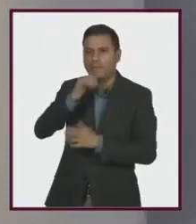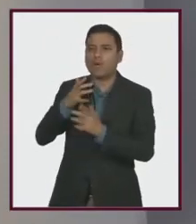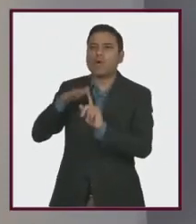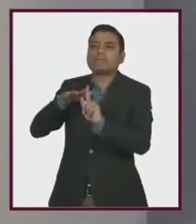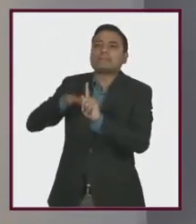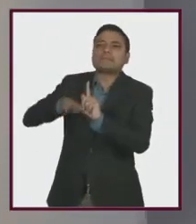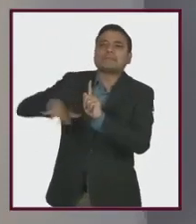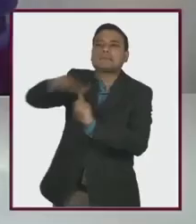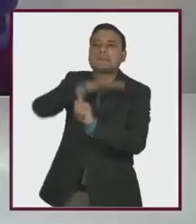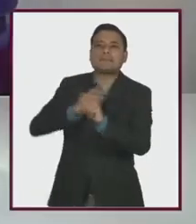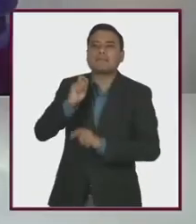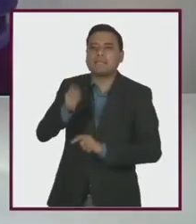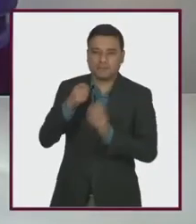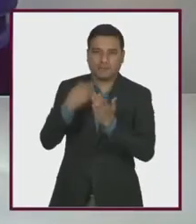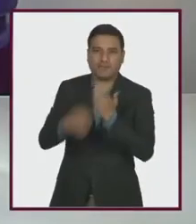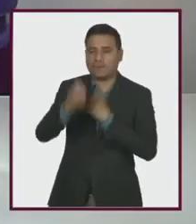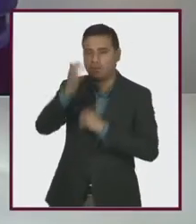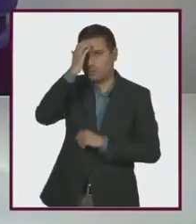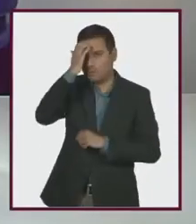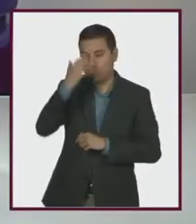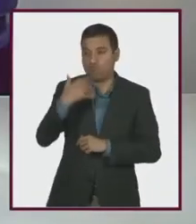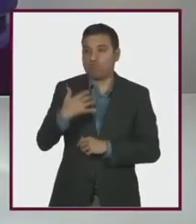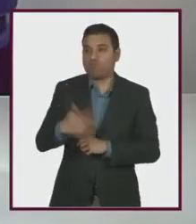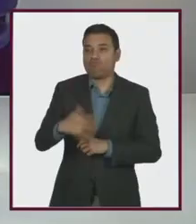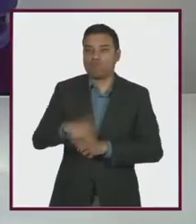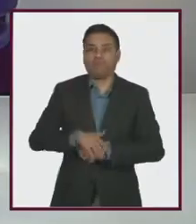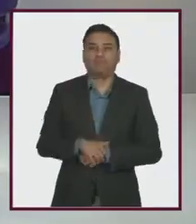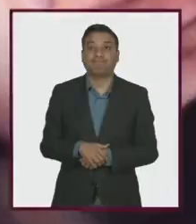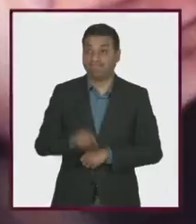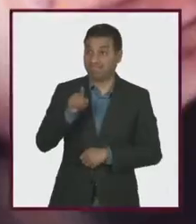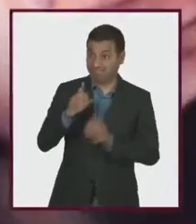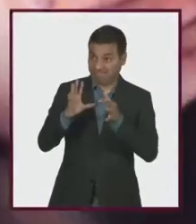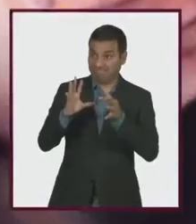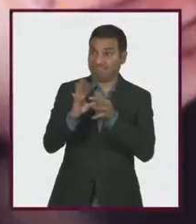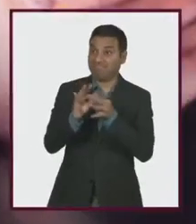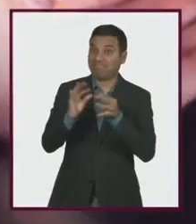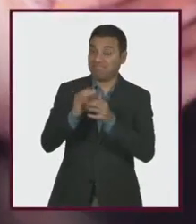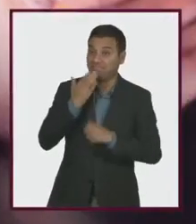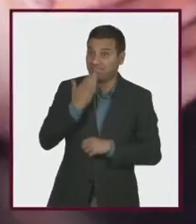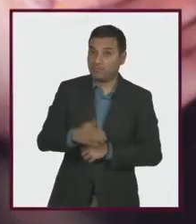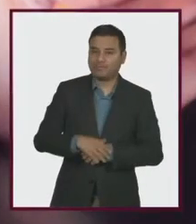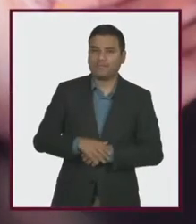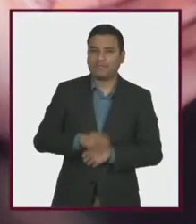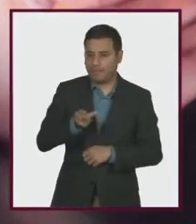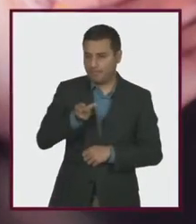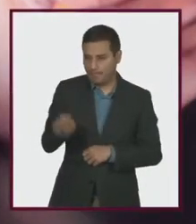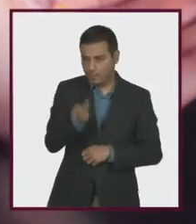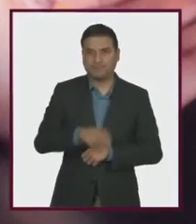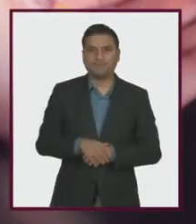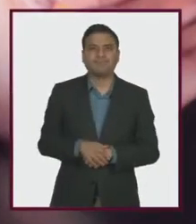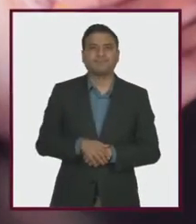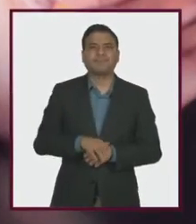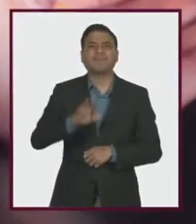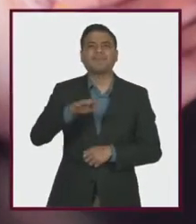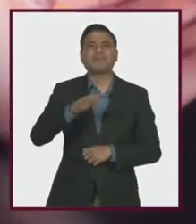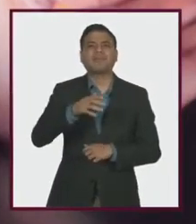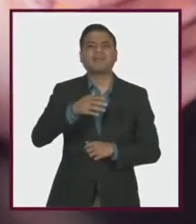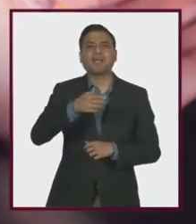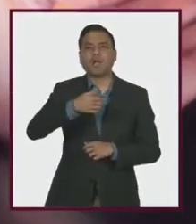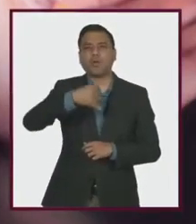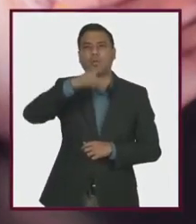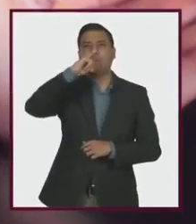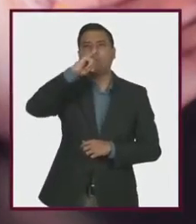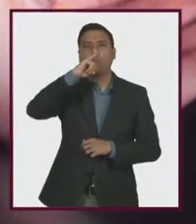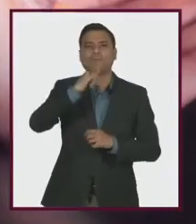Todo el núcleo. Buenos comentarios para prevenir el consumo, doctora. Esta es muy buena pregunta. ¿Las bebidas energetizantes pueden considerarse de riesgo